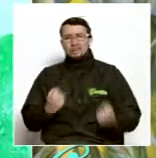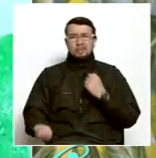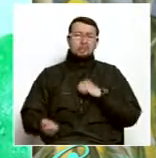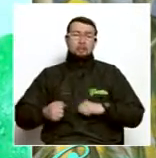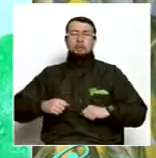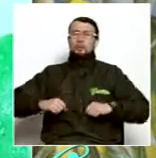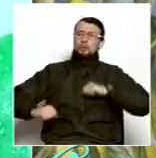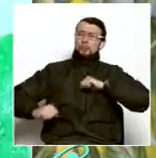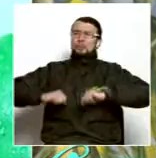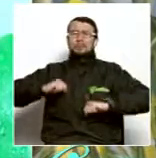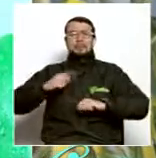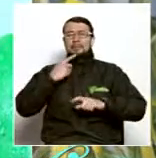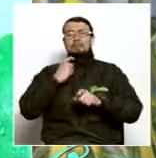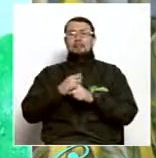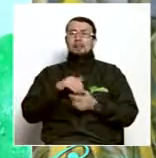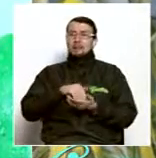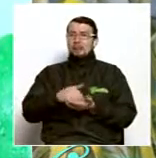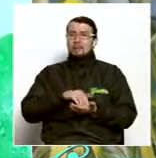Movimientos